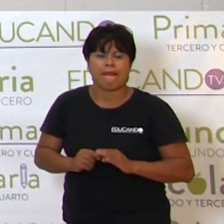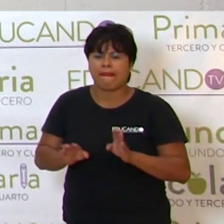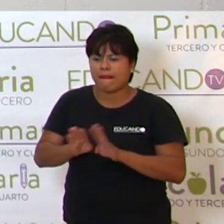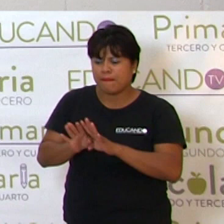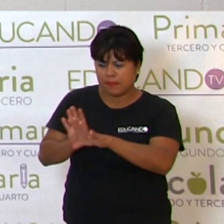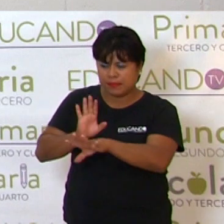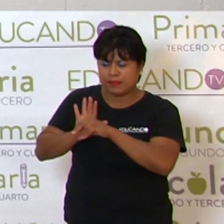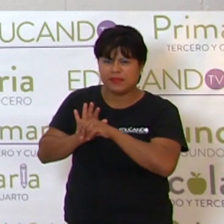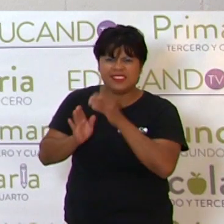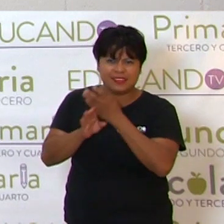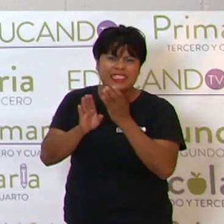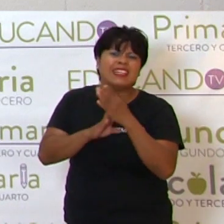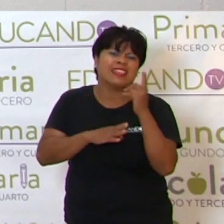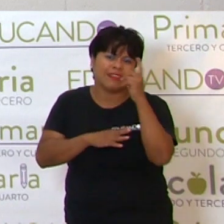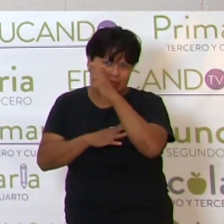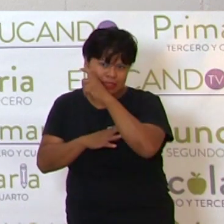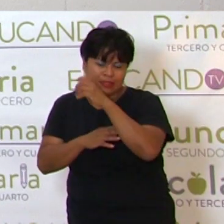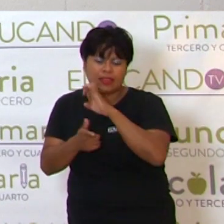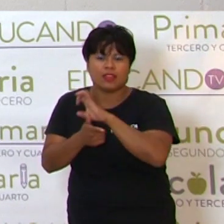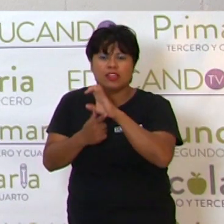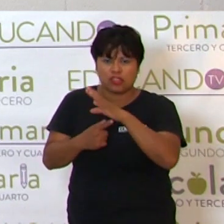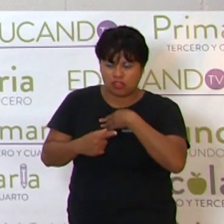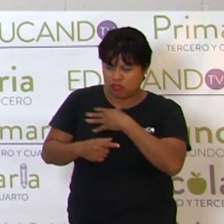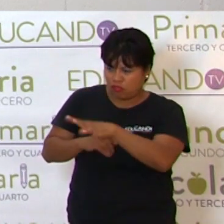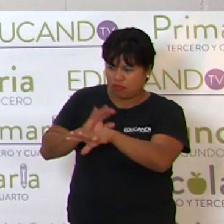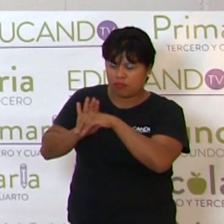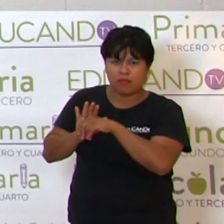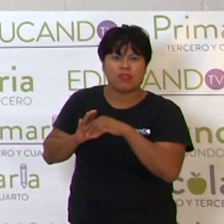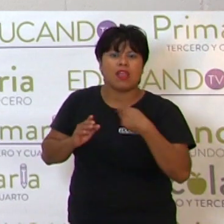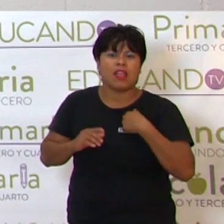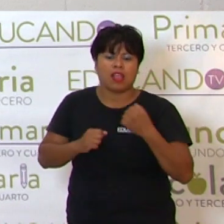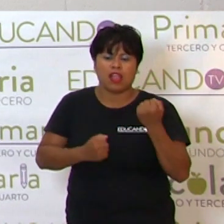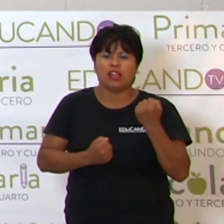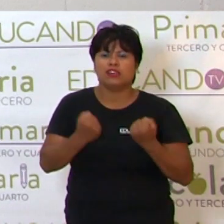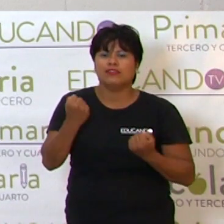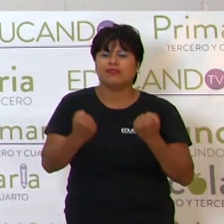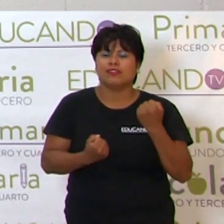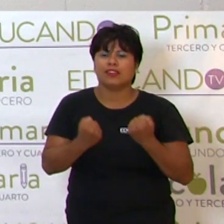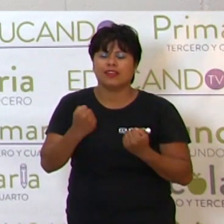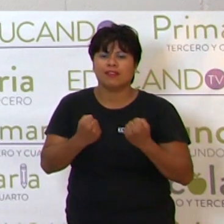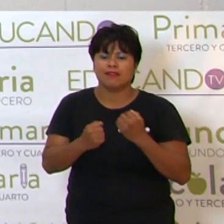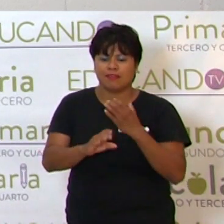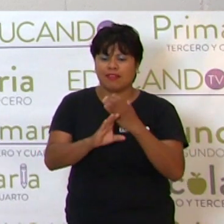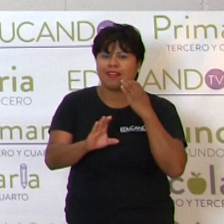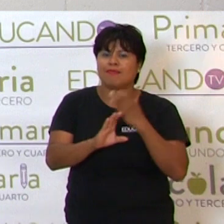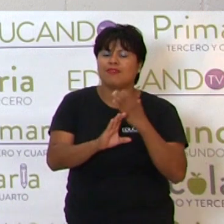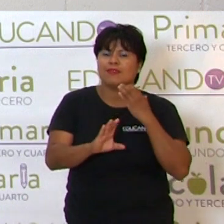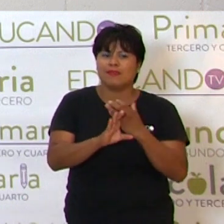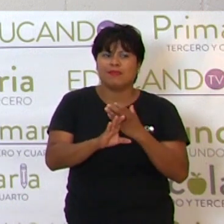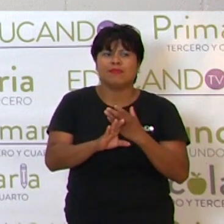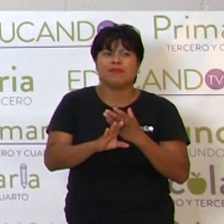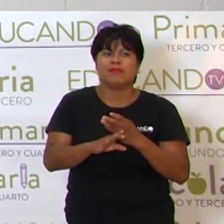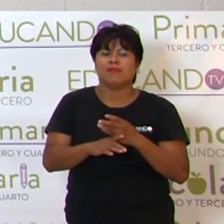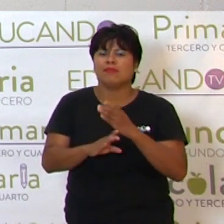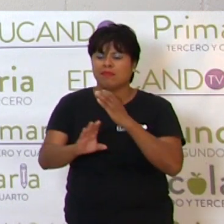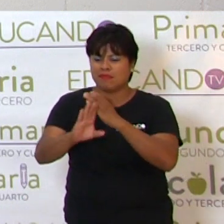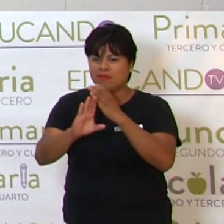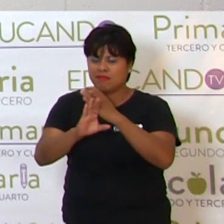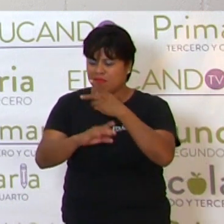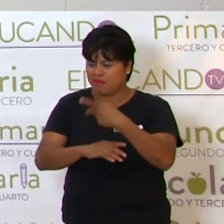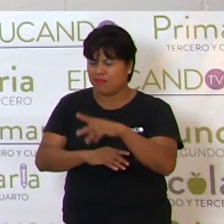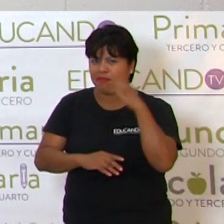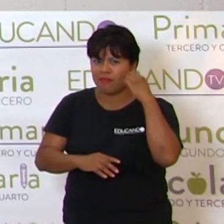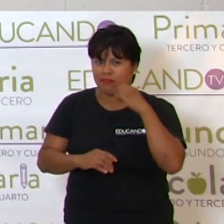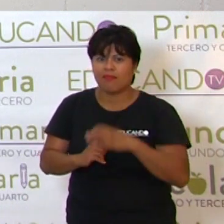un objeto es más difícil. Entonces yo voy a imitar al chofer de un camión, de un urbano de